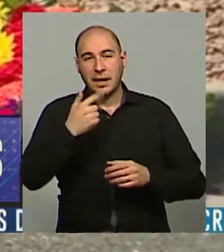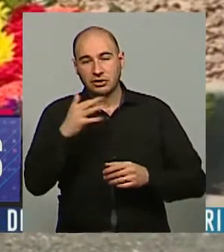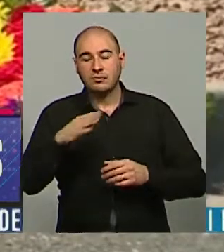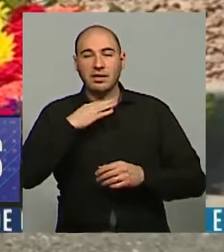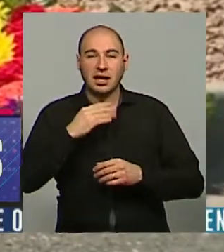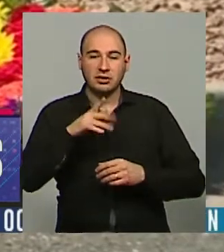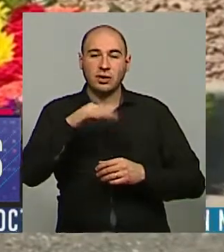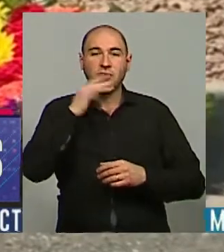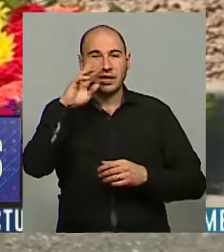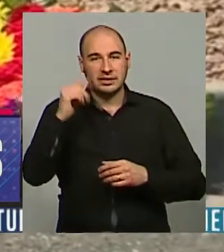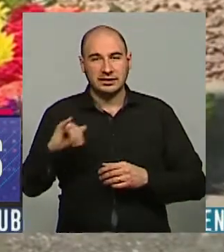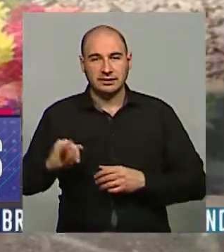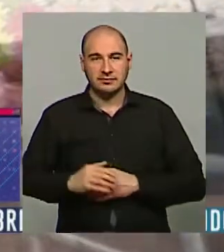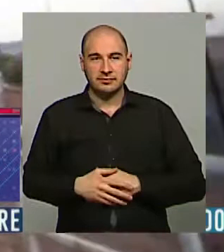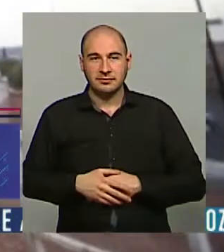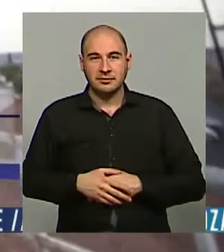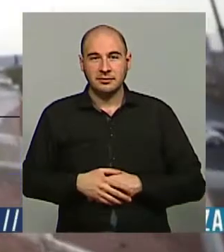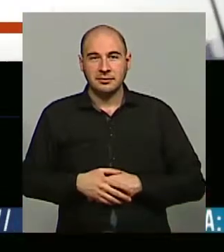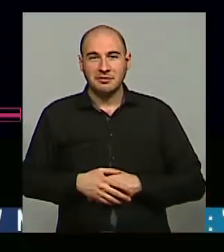mexicana Ciudad Juárez.